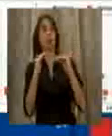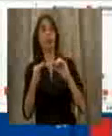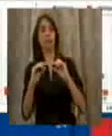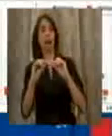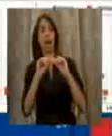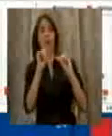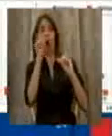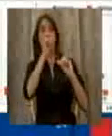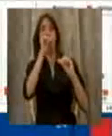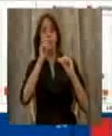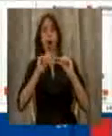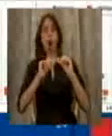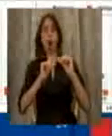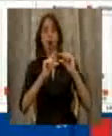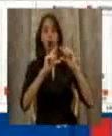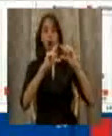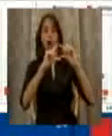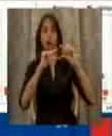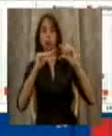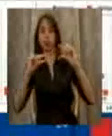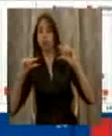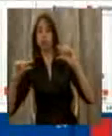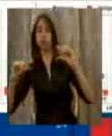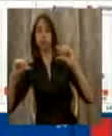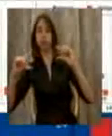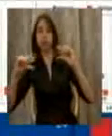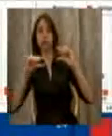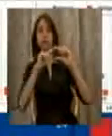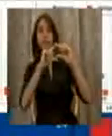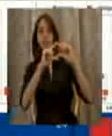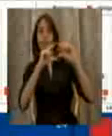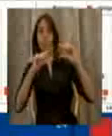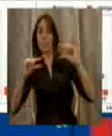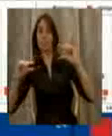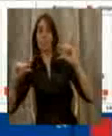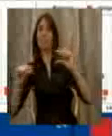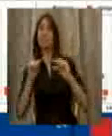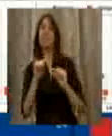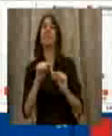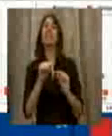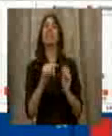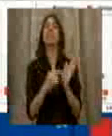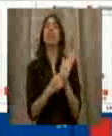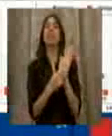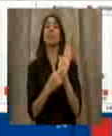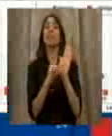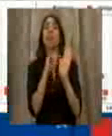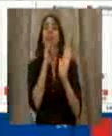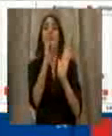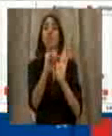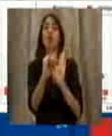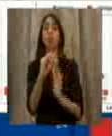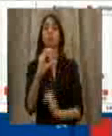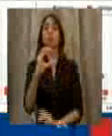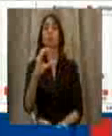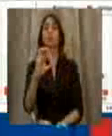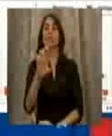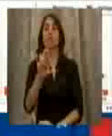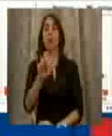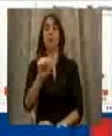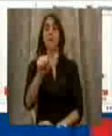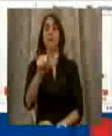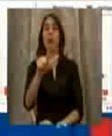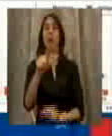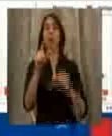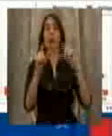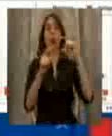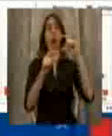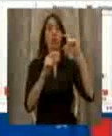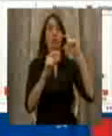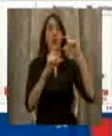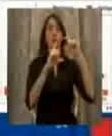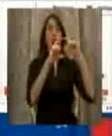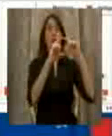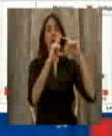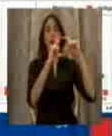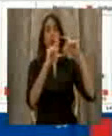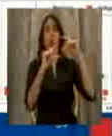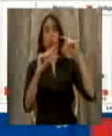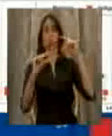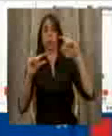con colores rojos, están los datos de la CEPAL, cómo muestra sistemáticamente una disminución